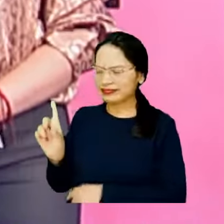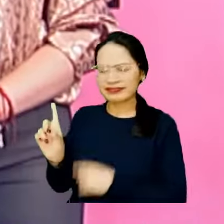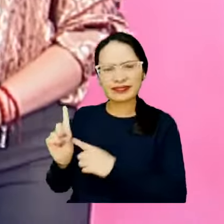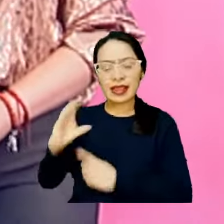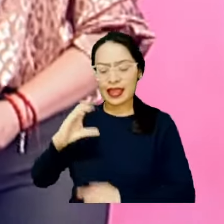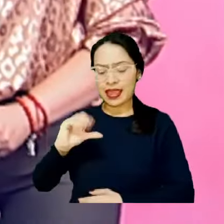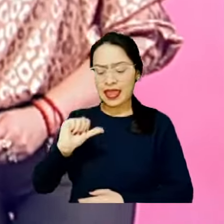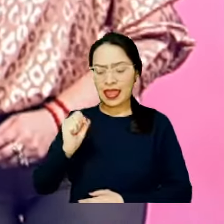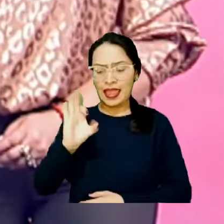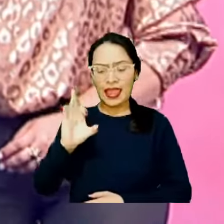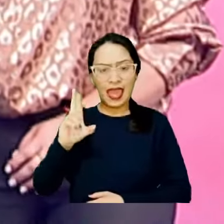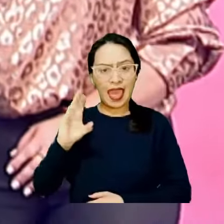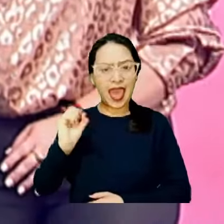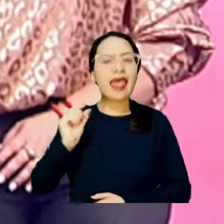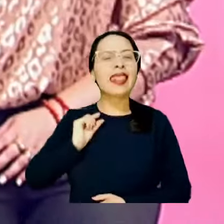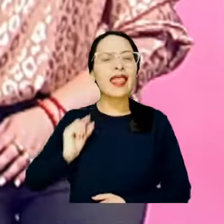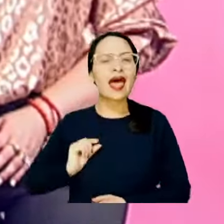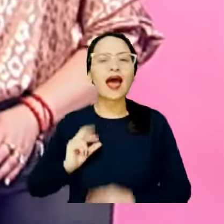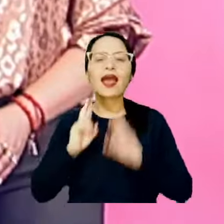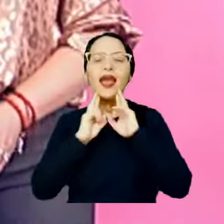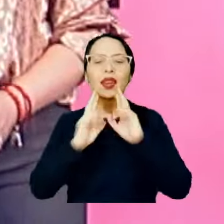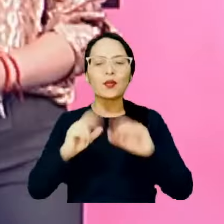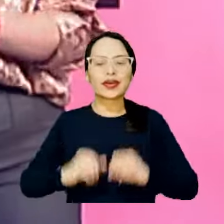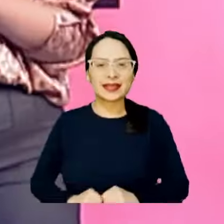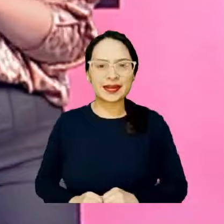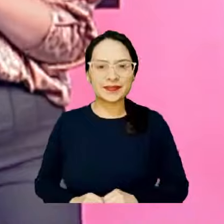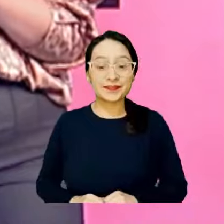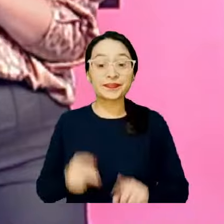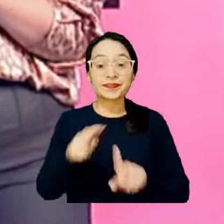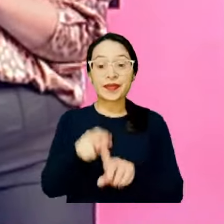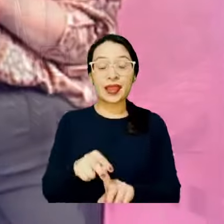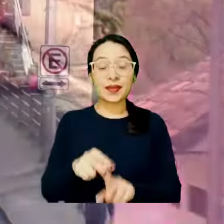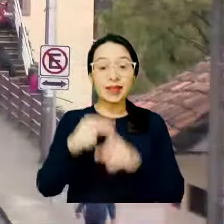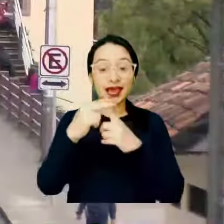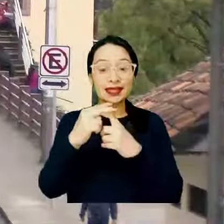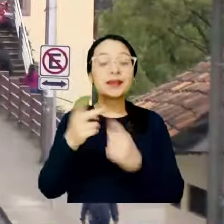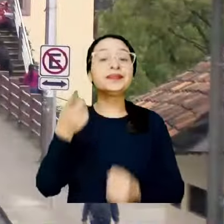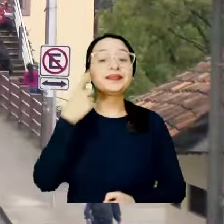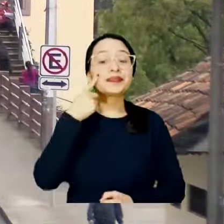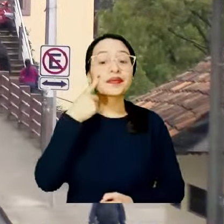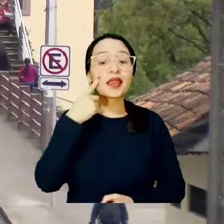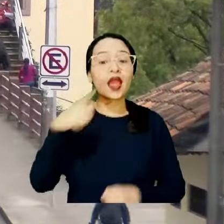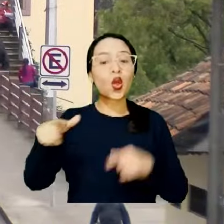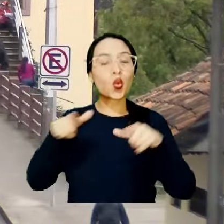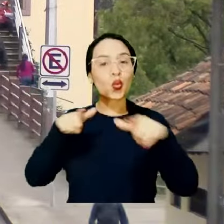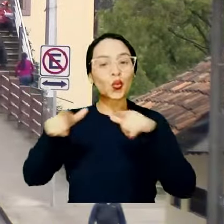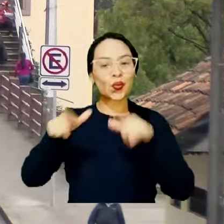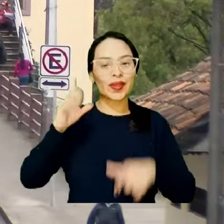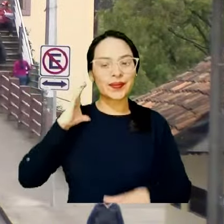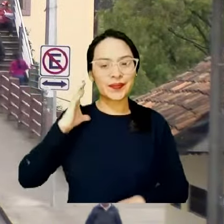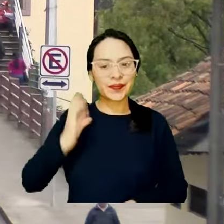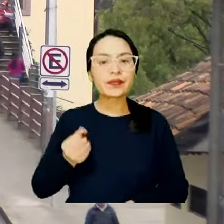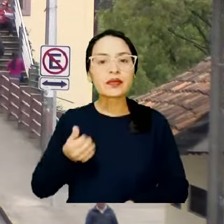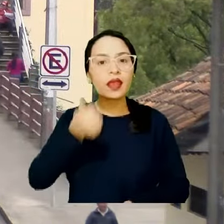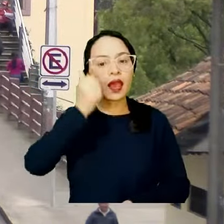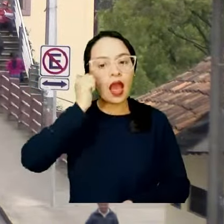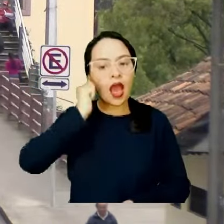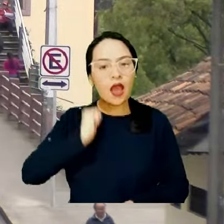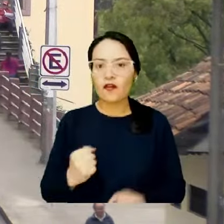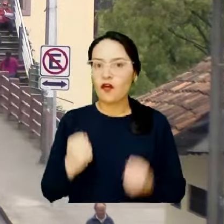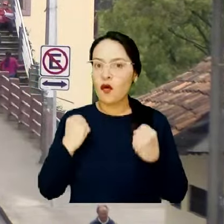eso es lo que se pidió a Fiscalía Provincial. Bueno, vamos a empezar entonces revisando cómo está nuestra querida Cuenca. Ayer una fuerte lluvia que también dejó